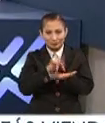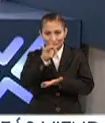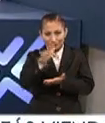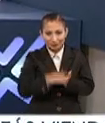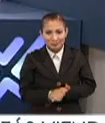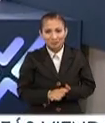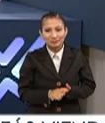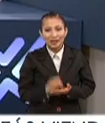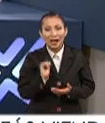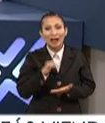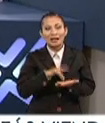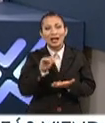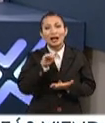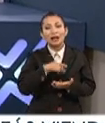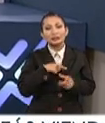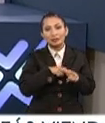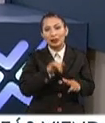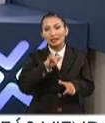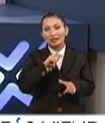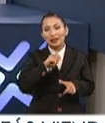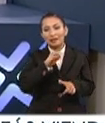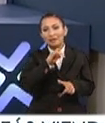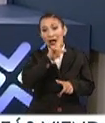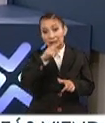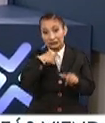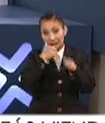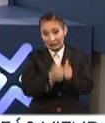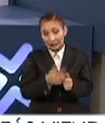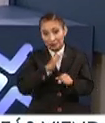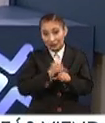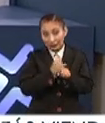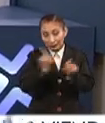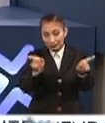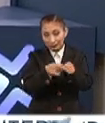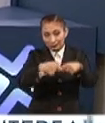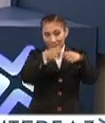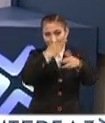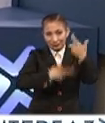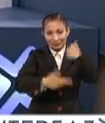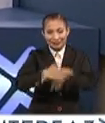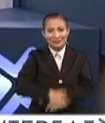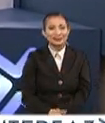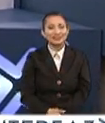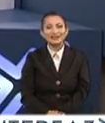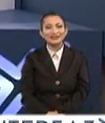gracias. Gracias, Ana Cristina. Seguimos en Interpaz, no se vayan, tenemos más información, una breve pausa y volvemos.